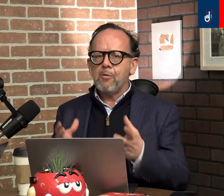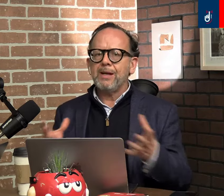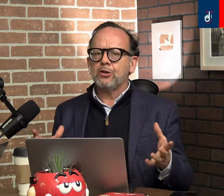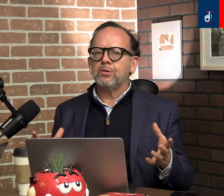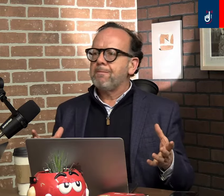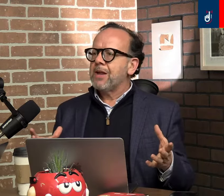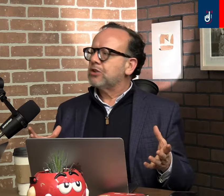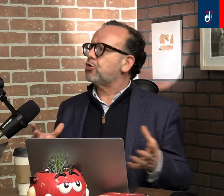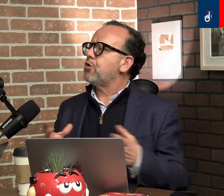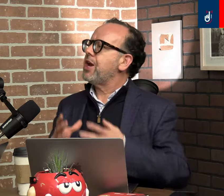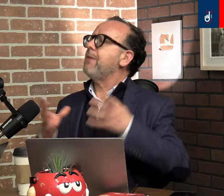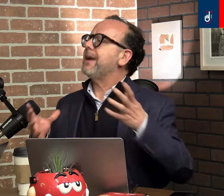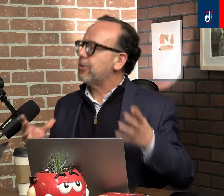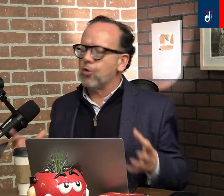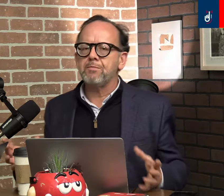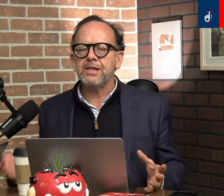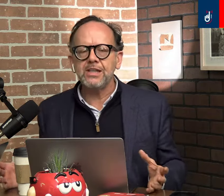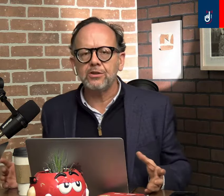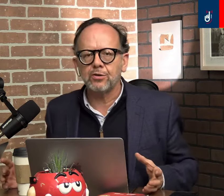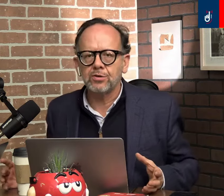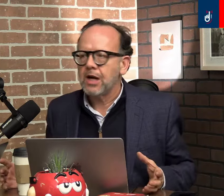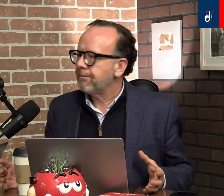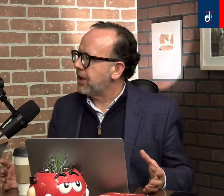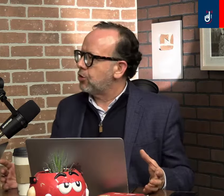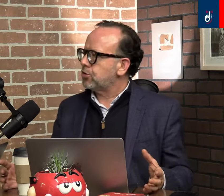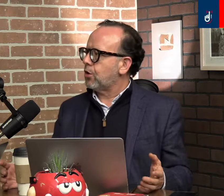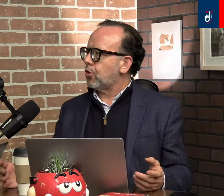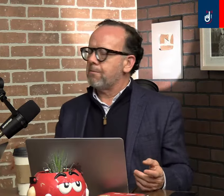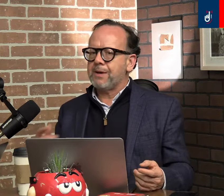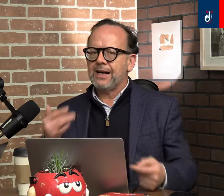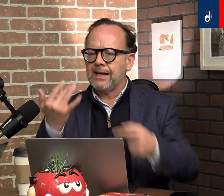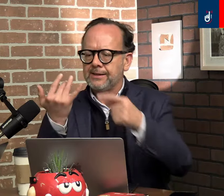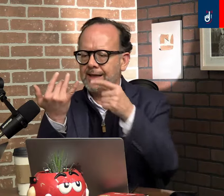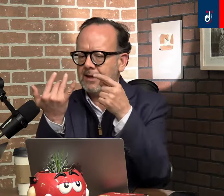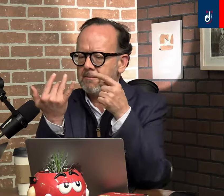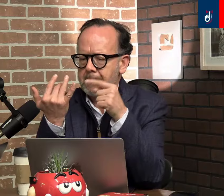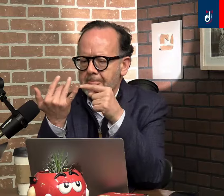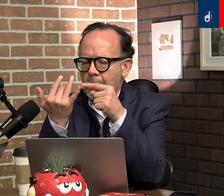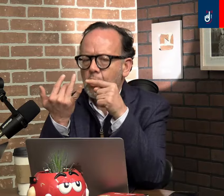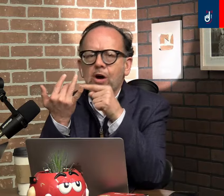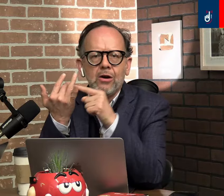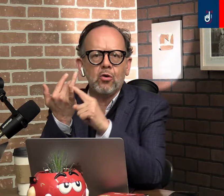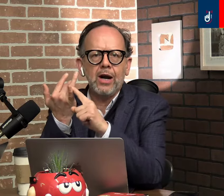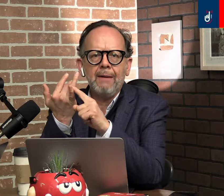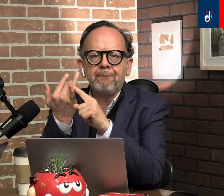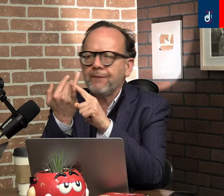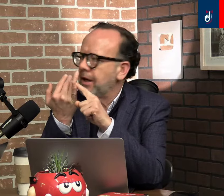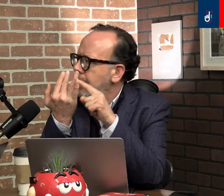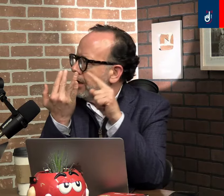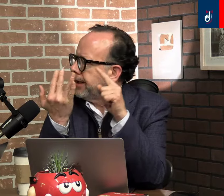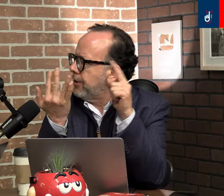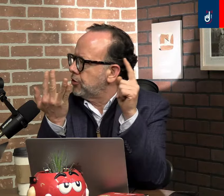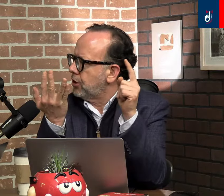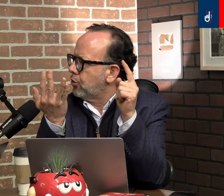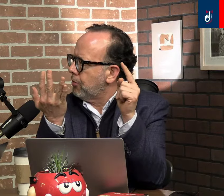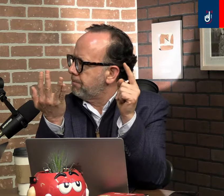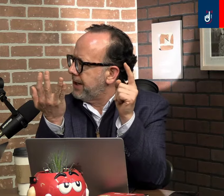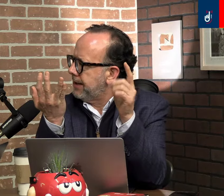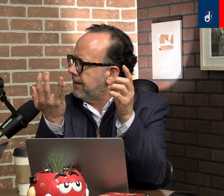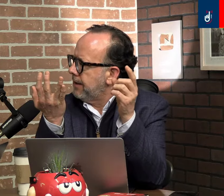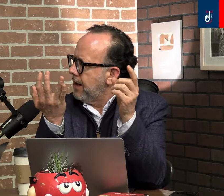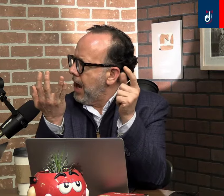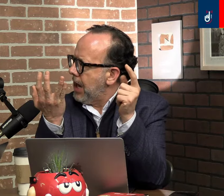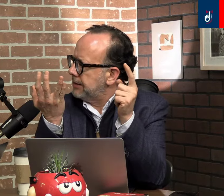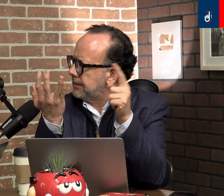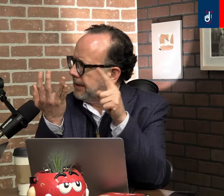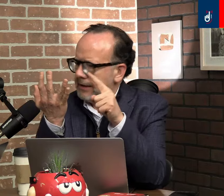en ese momento soñaban con ministros que no se corrompieran ante Coca-Cola, que no se